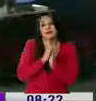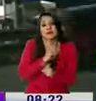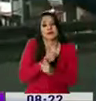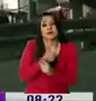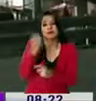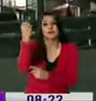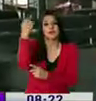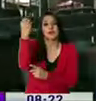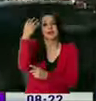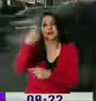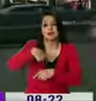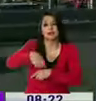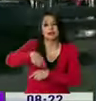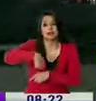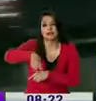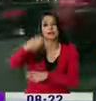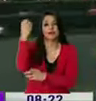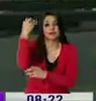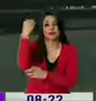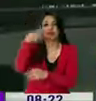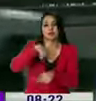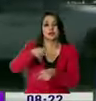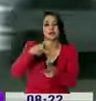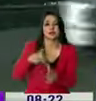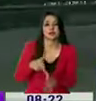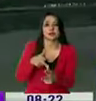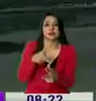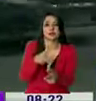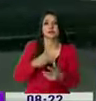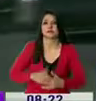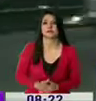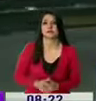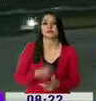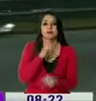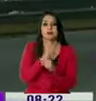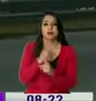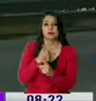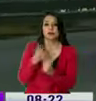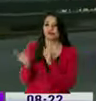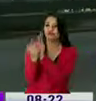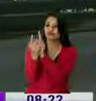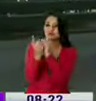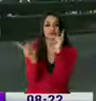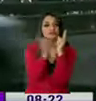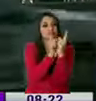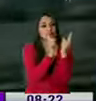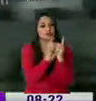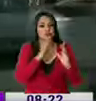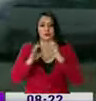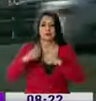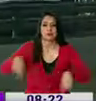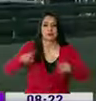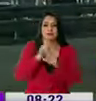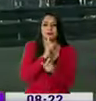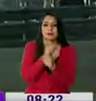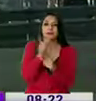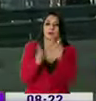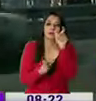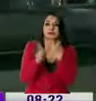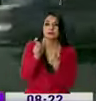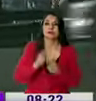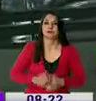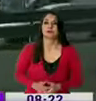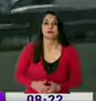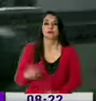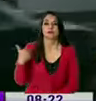esté el puente habilitado. Claro que sí, y por lo general, bueno, yo que converso habitualmente con la ciudadanía de este sector, las personas que